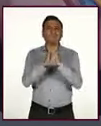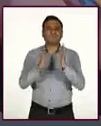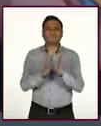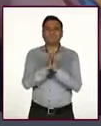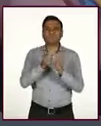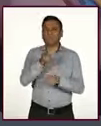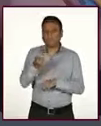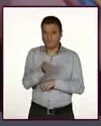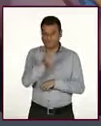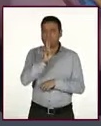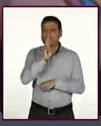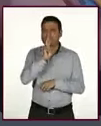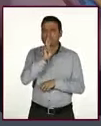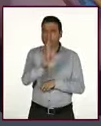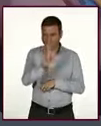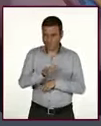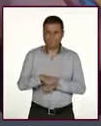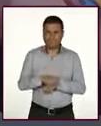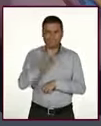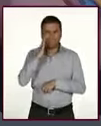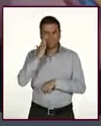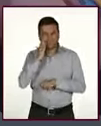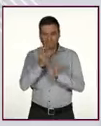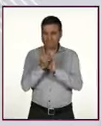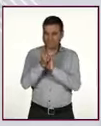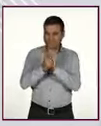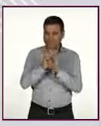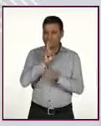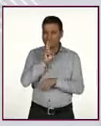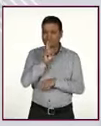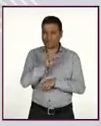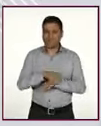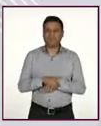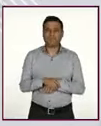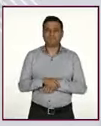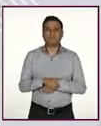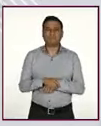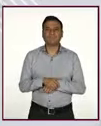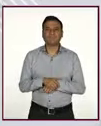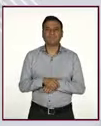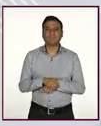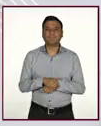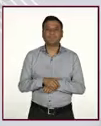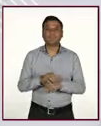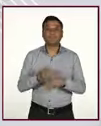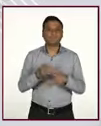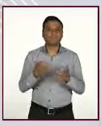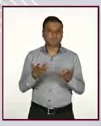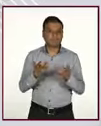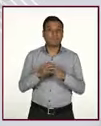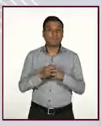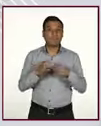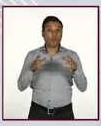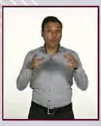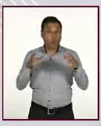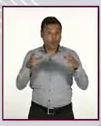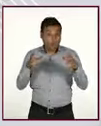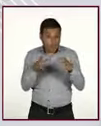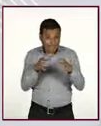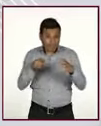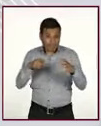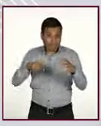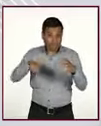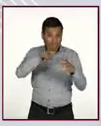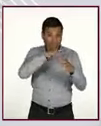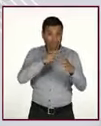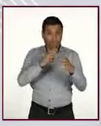a través de nuestras redes sociales. Con esto vamos a comenzar. ¿Abordar la salud mental desde la comunidad